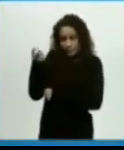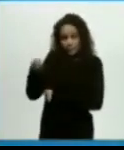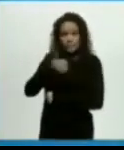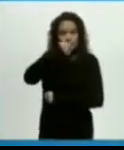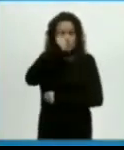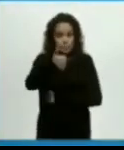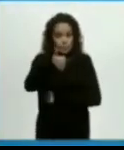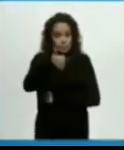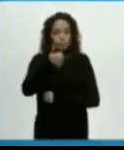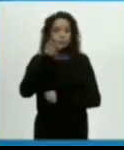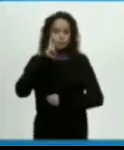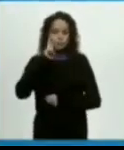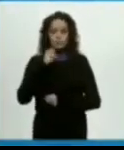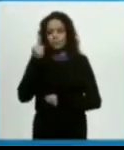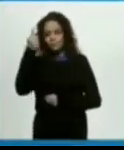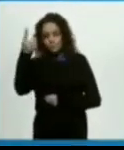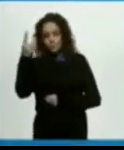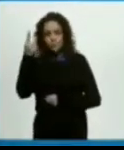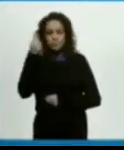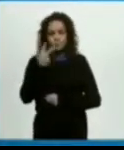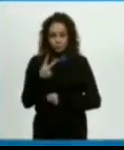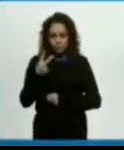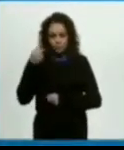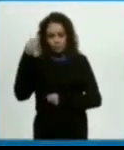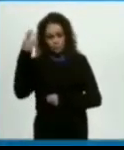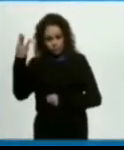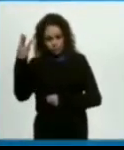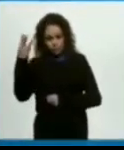6 vértices. Hay 1, 2, 3.